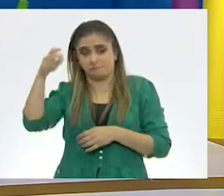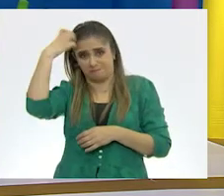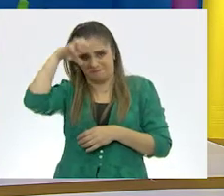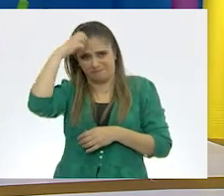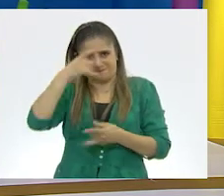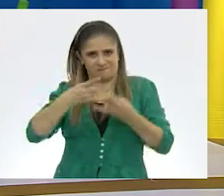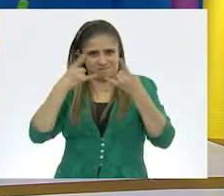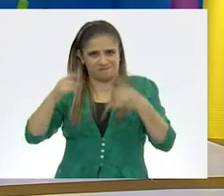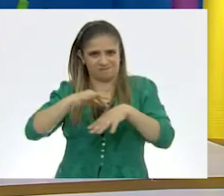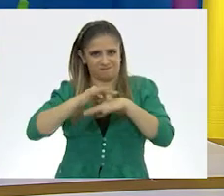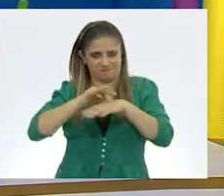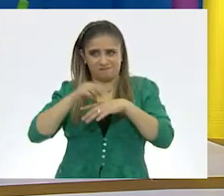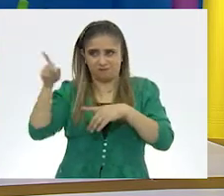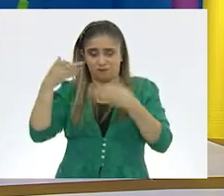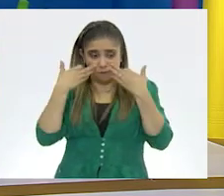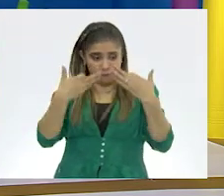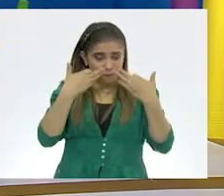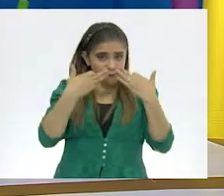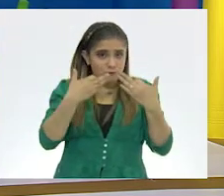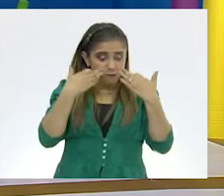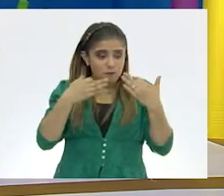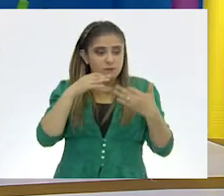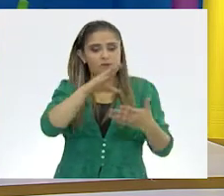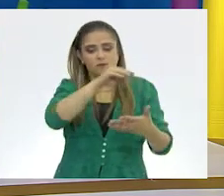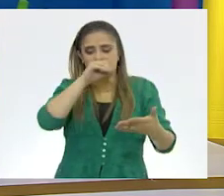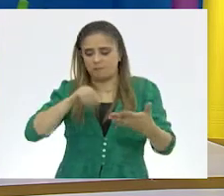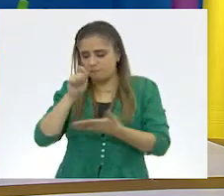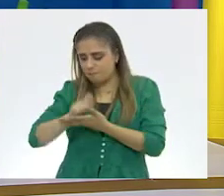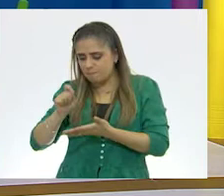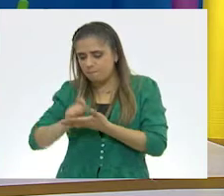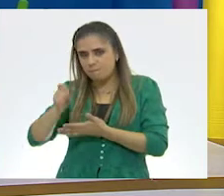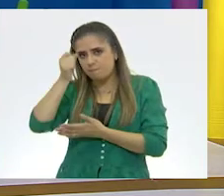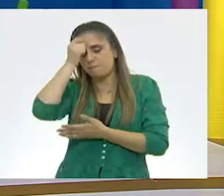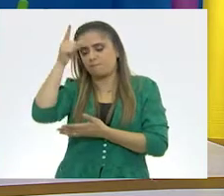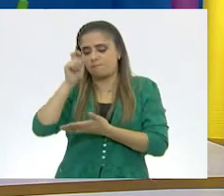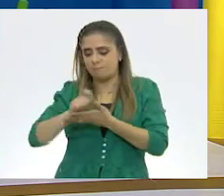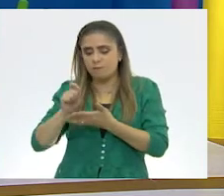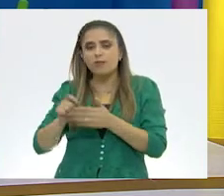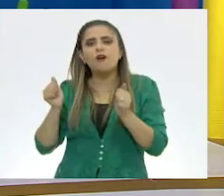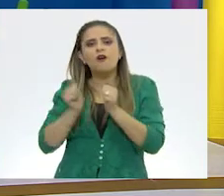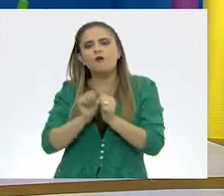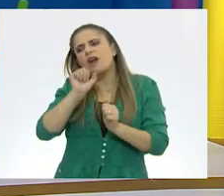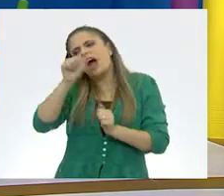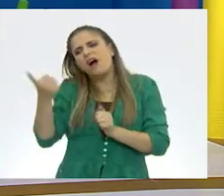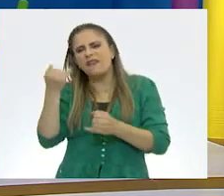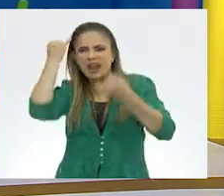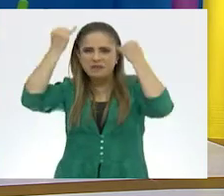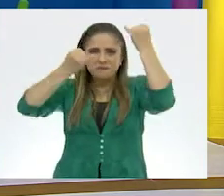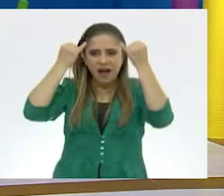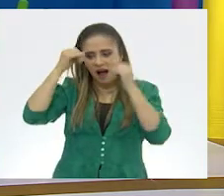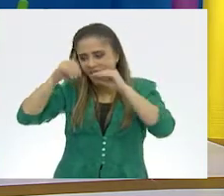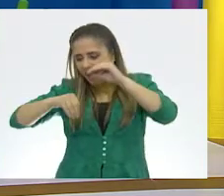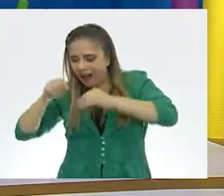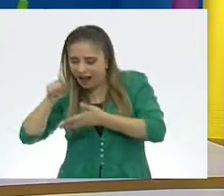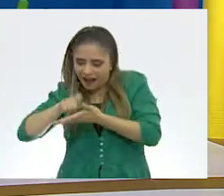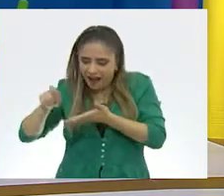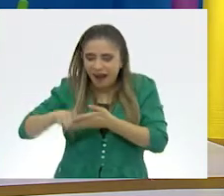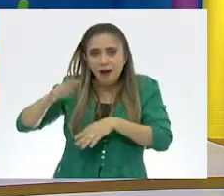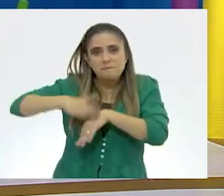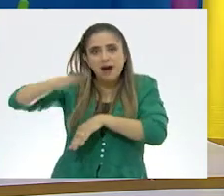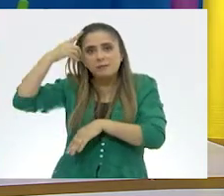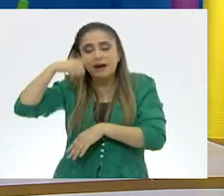tenido o de algún cuento que hayas leído y agregar otros elementos ficcionales. Usa tu imaginación y creatividad en función de